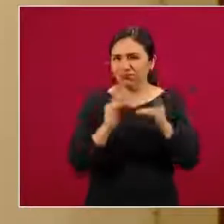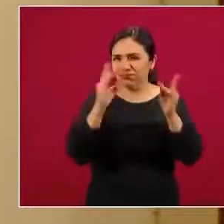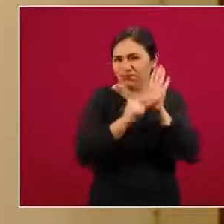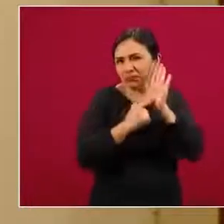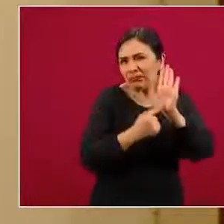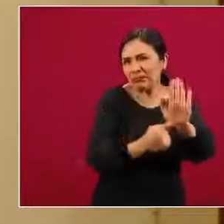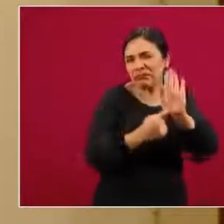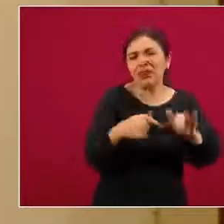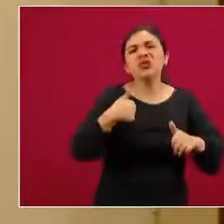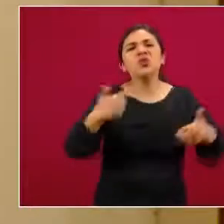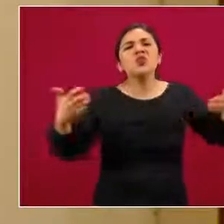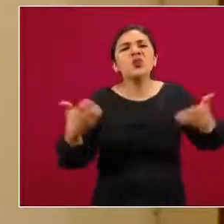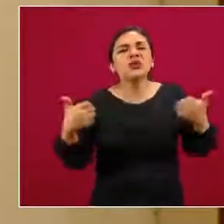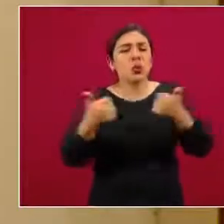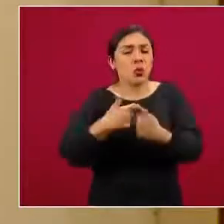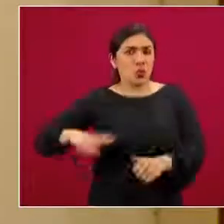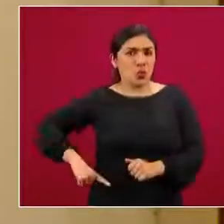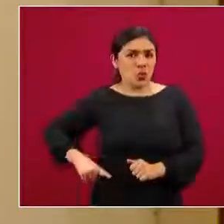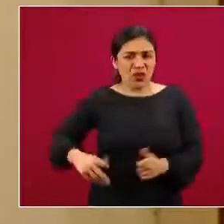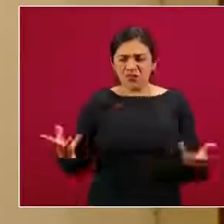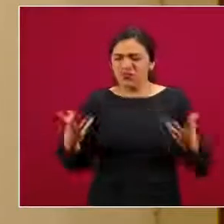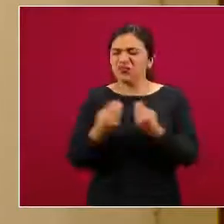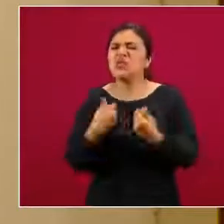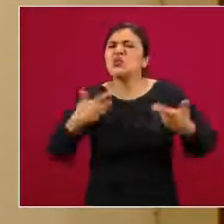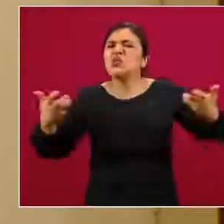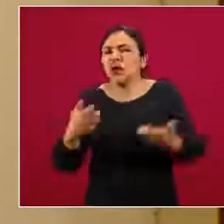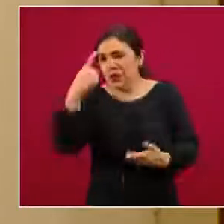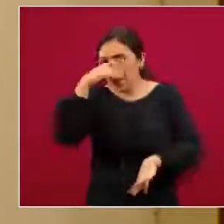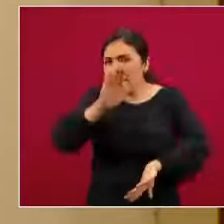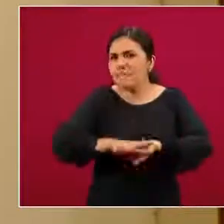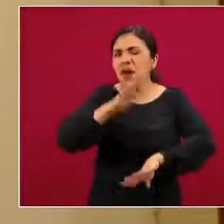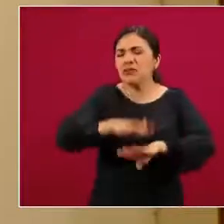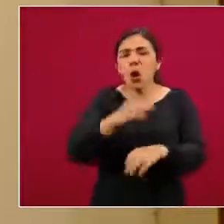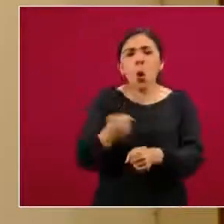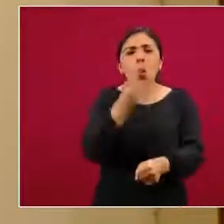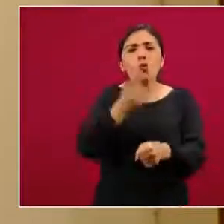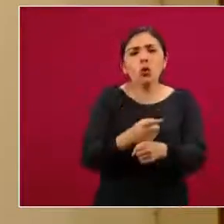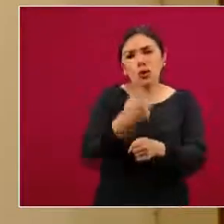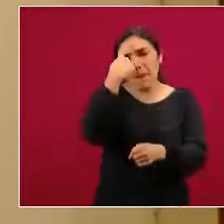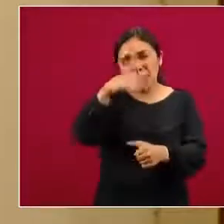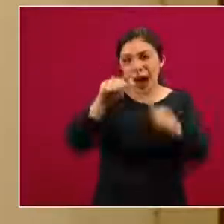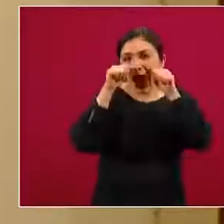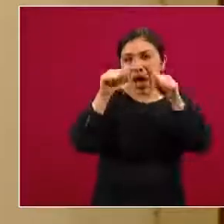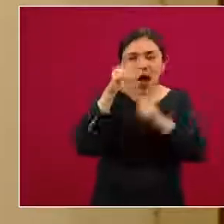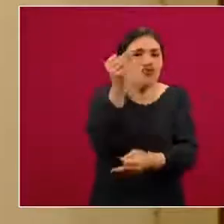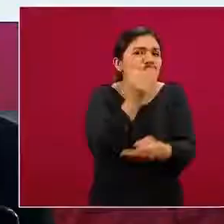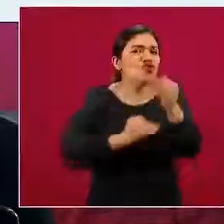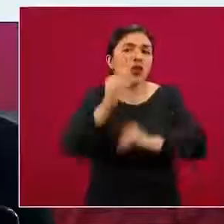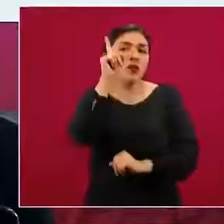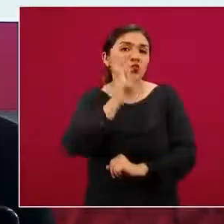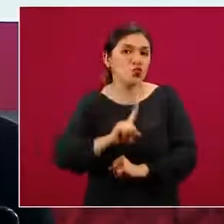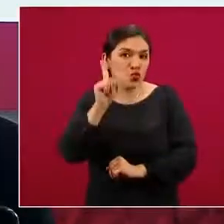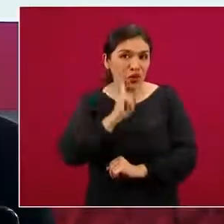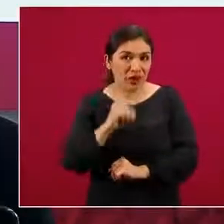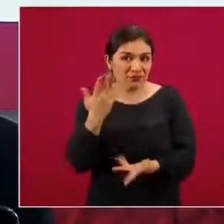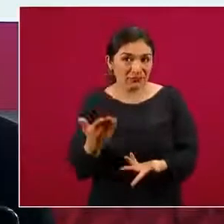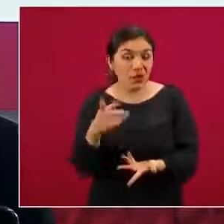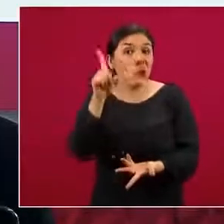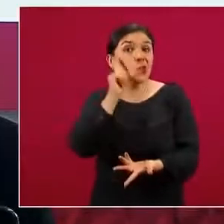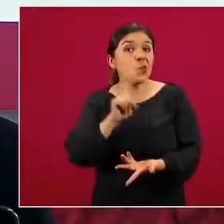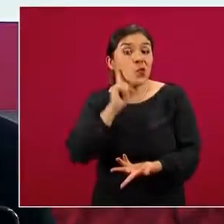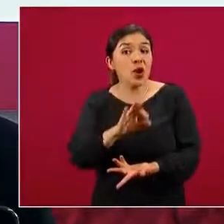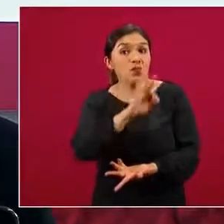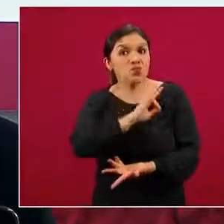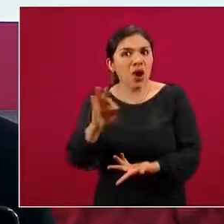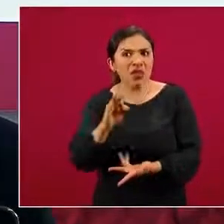lo que estamos haciendo desde el Gobierno de México para crear oportunidades para todas las mujeres, ¿no? Las mujeres que